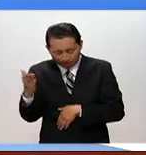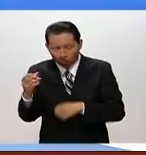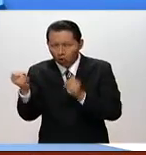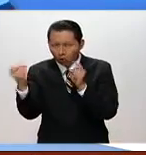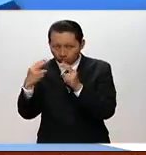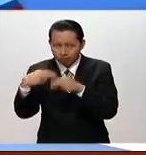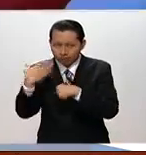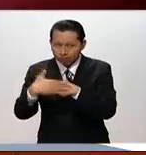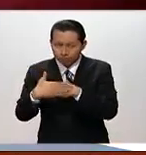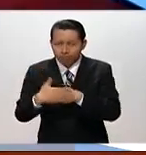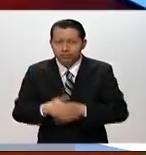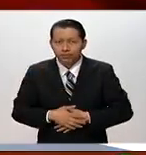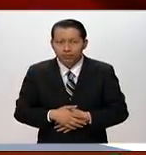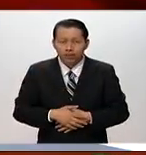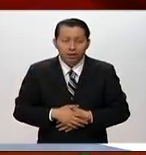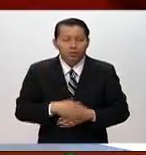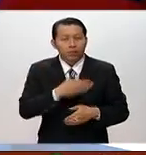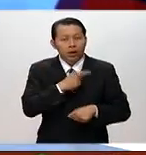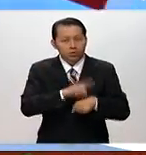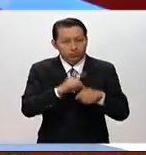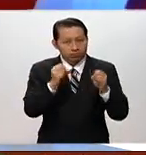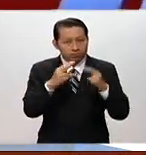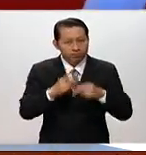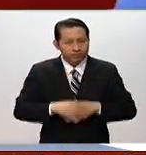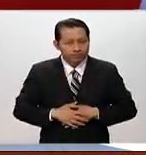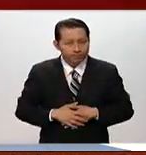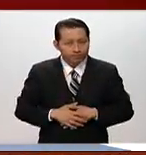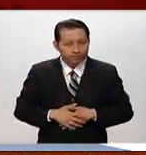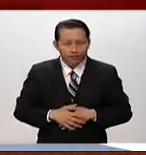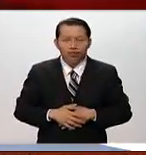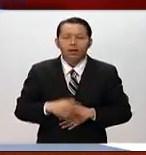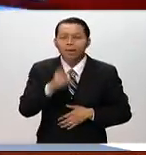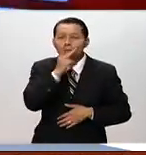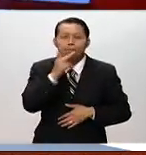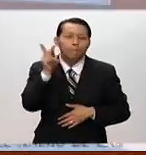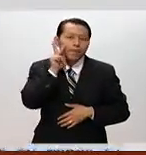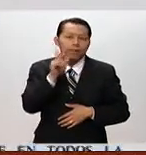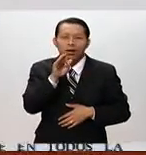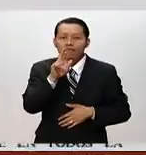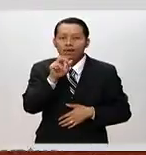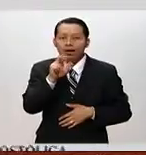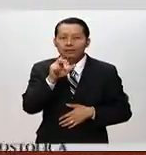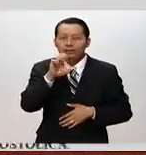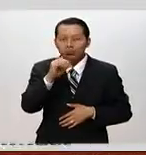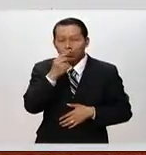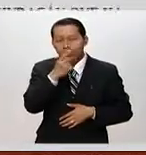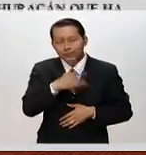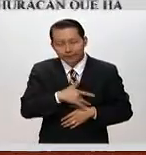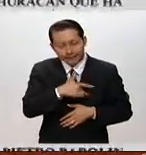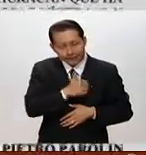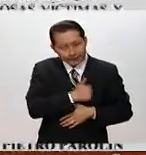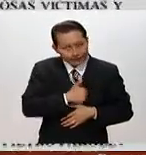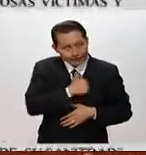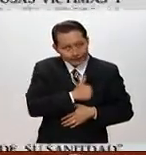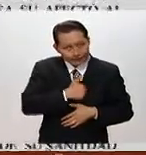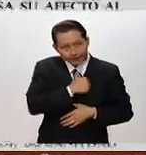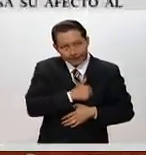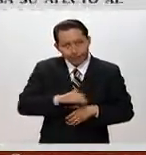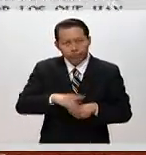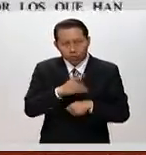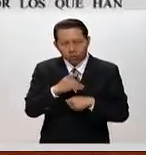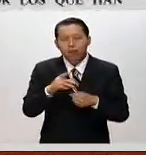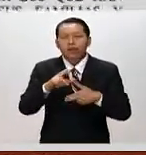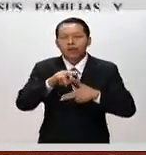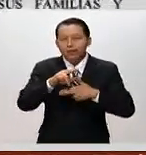gracias. Buenos días, hasta luego. En este mismo contexto, el Papa Francisco envió condolencias a los familiares de las víctimas de la tormenta tropical Earl.